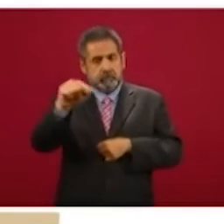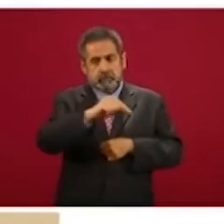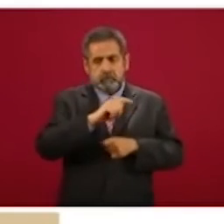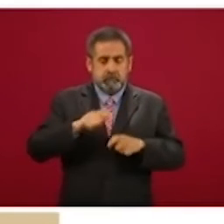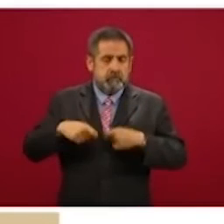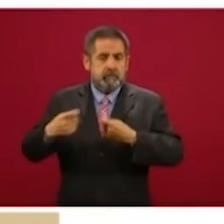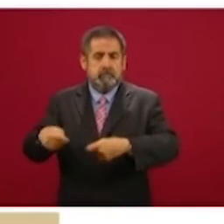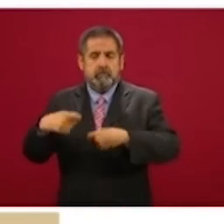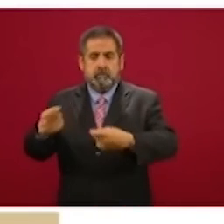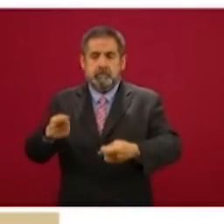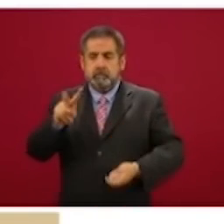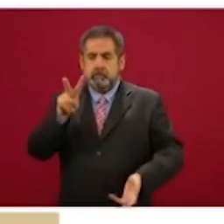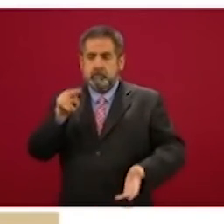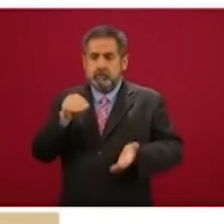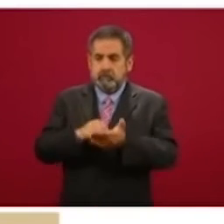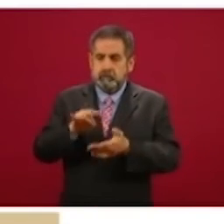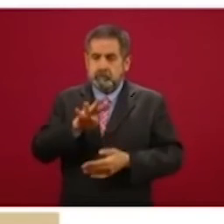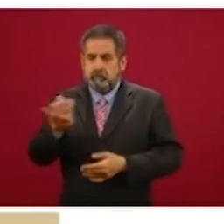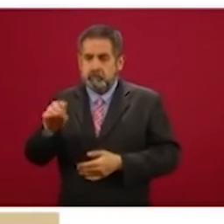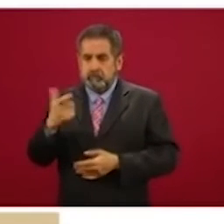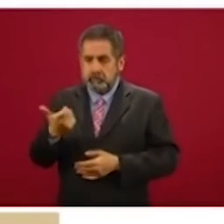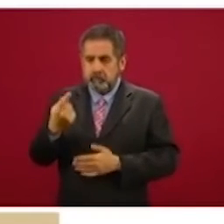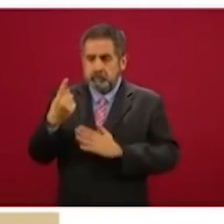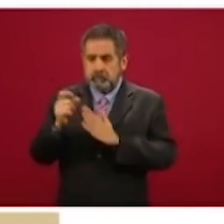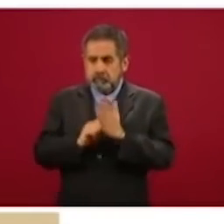2.400 pesos mensuales